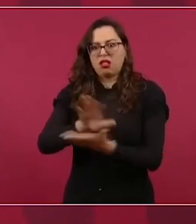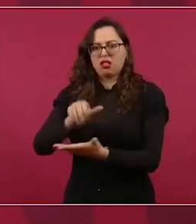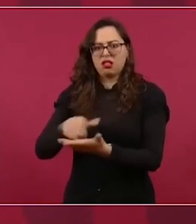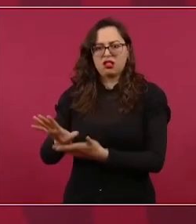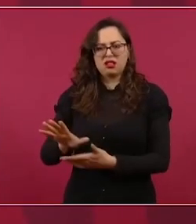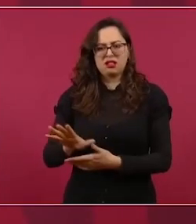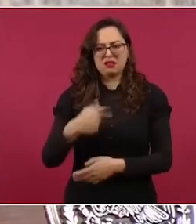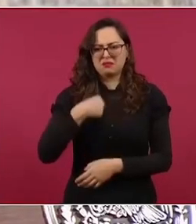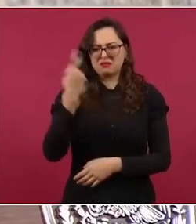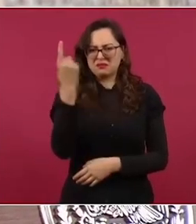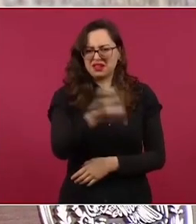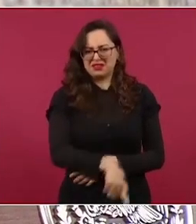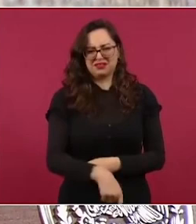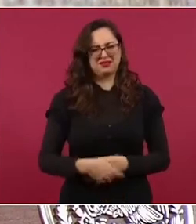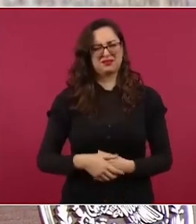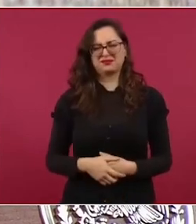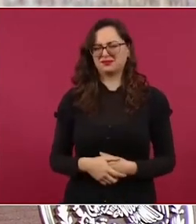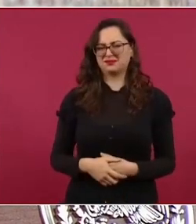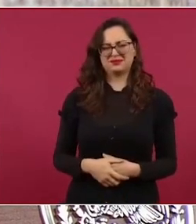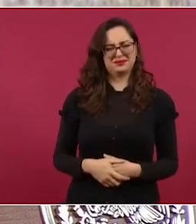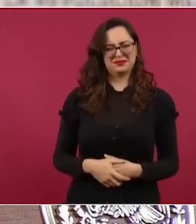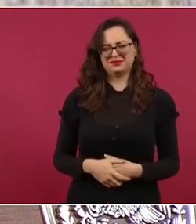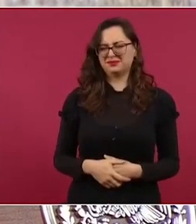Por convicción, y además